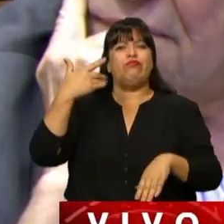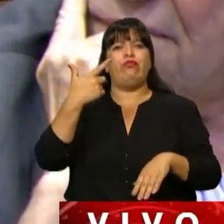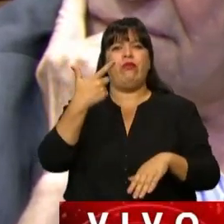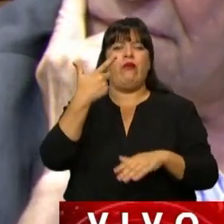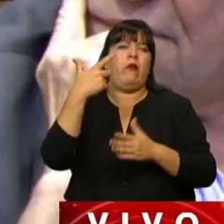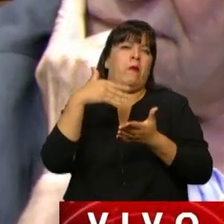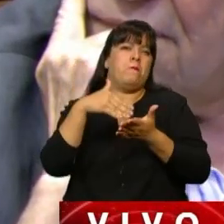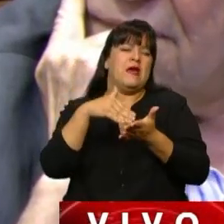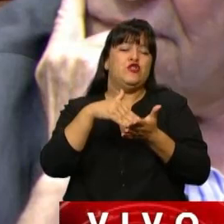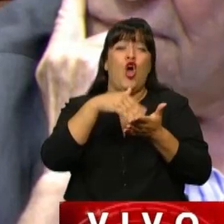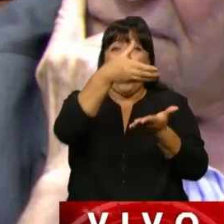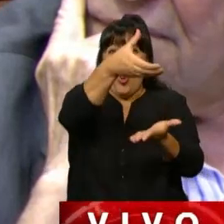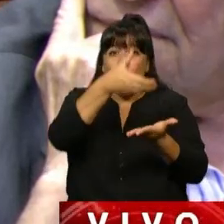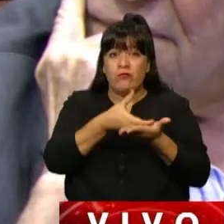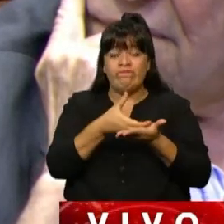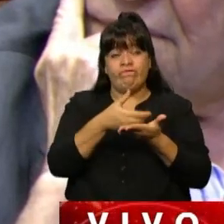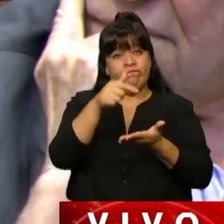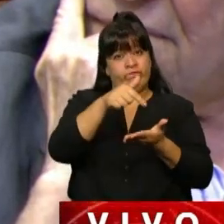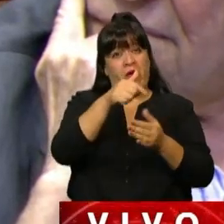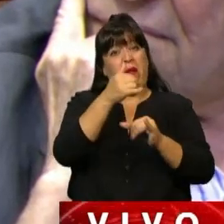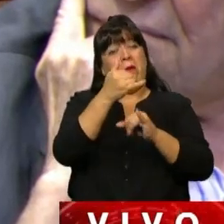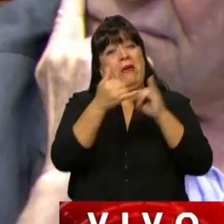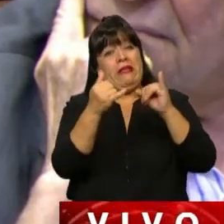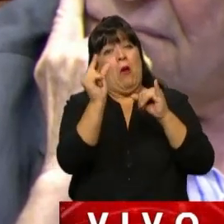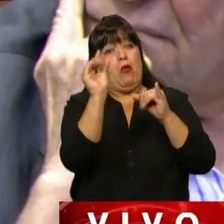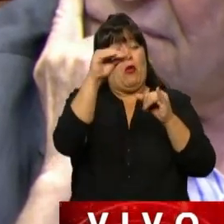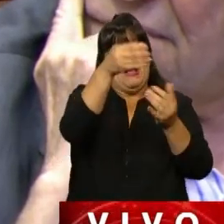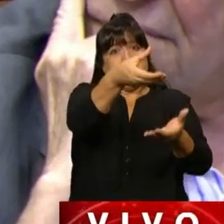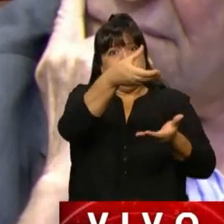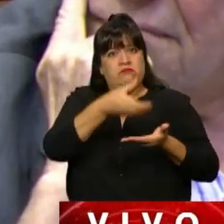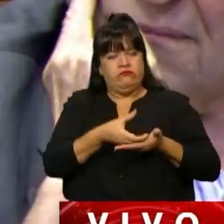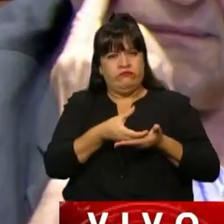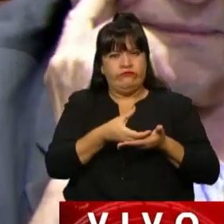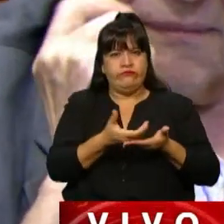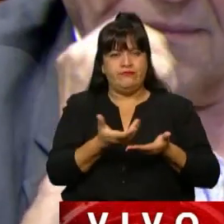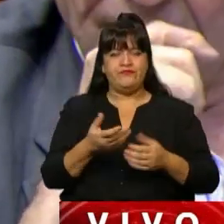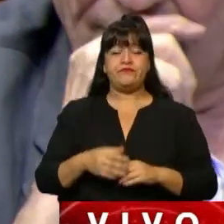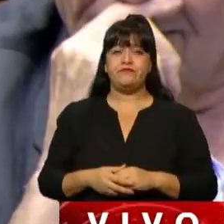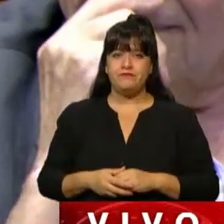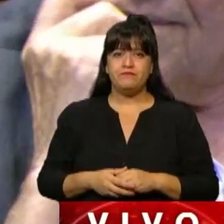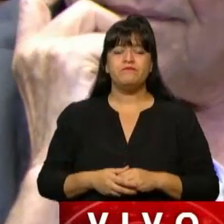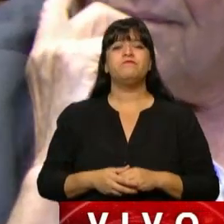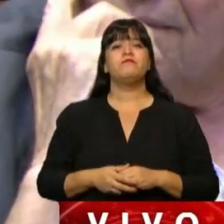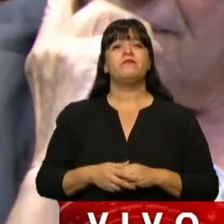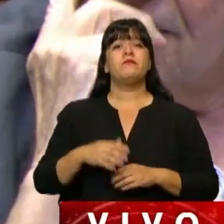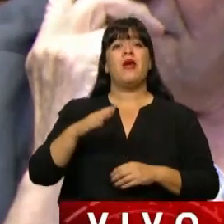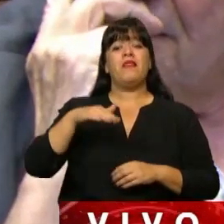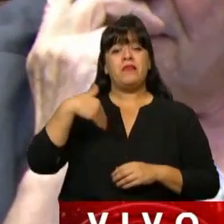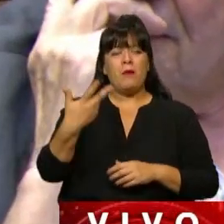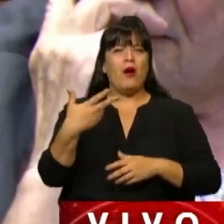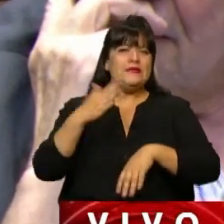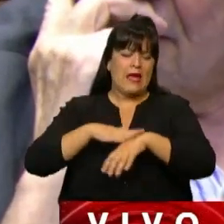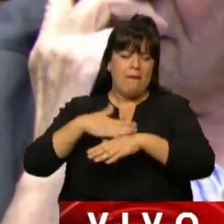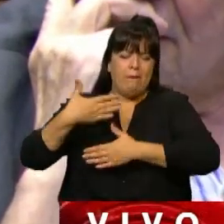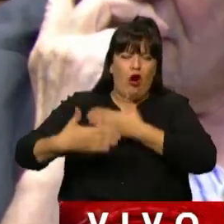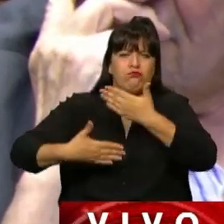solamente llegó a la Argentina poco más de la mitad de ese monto. Luego podemos